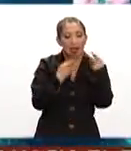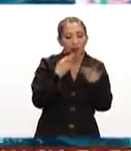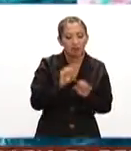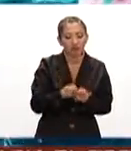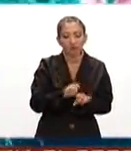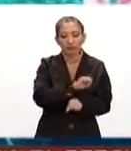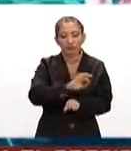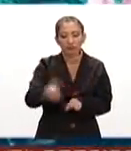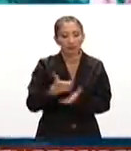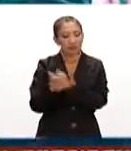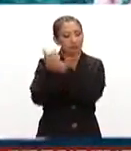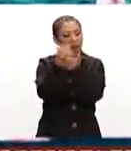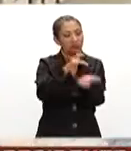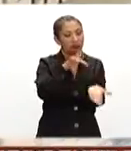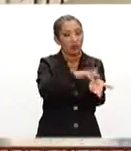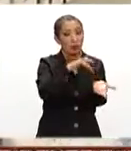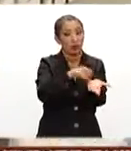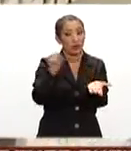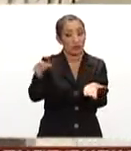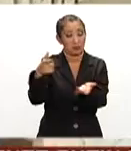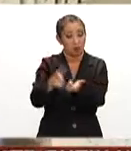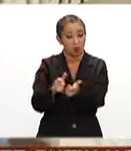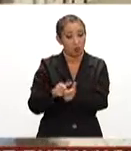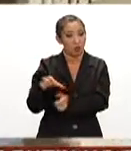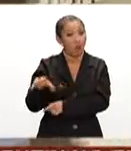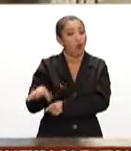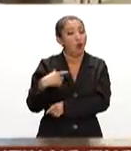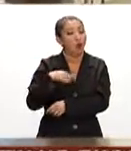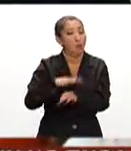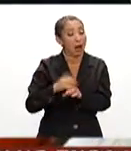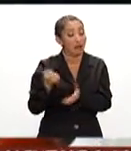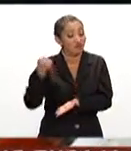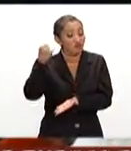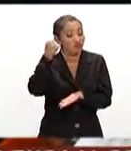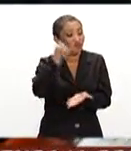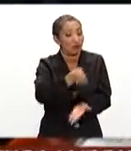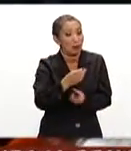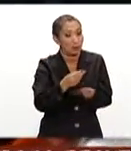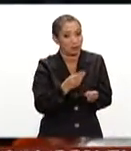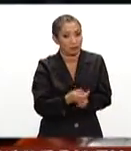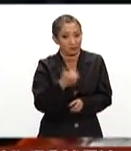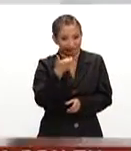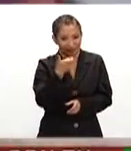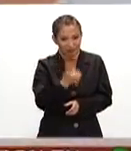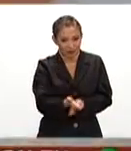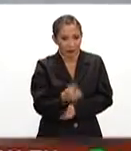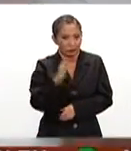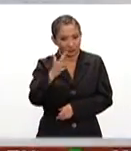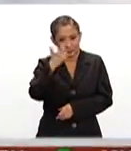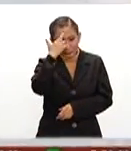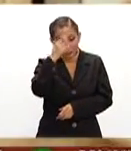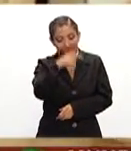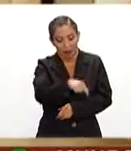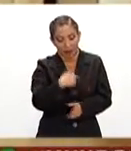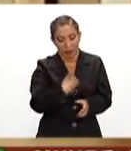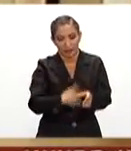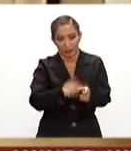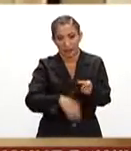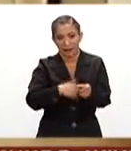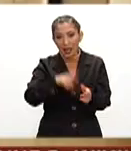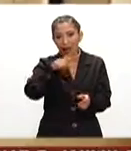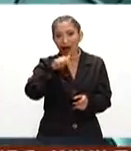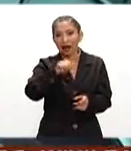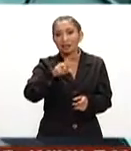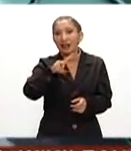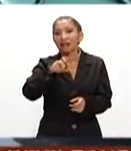Clinton fueron financiados por este grupo. Por cierto, uno de los más grandes del mundo. Le recuerdo que esta tarde en Las Vegas,